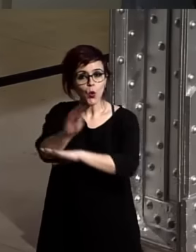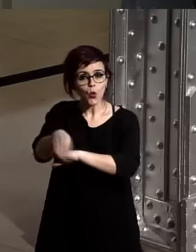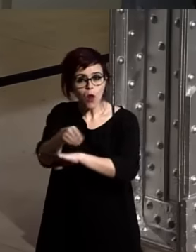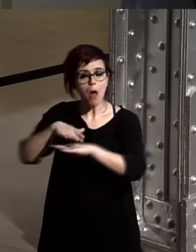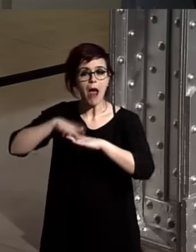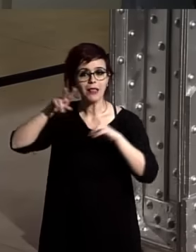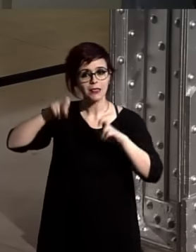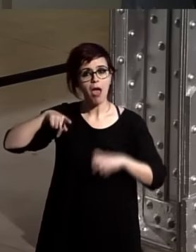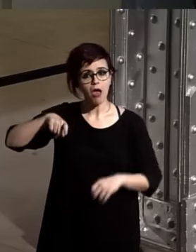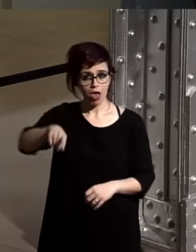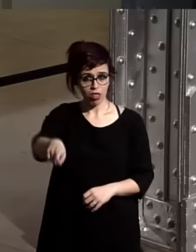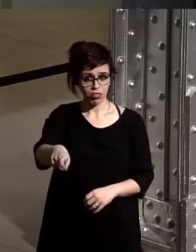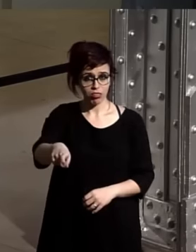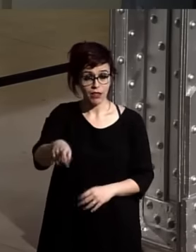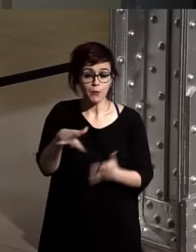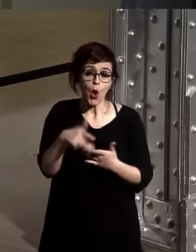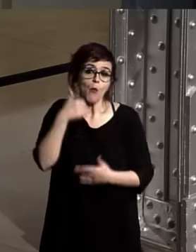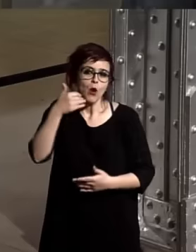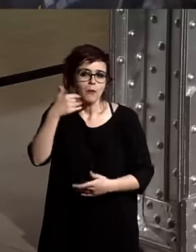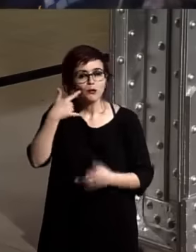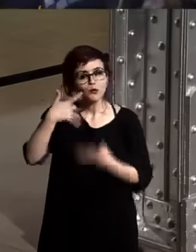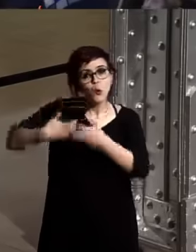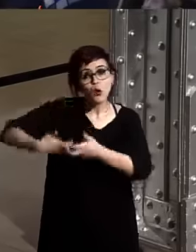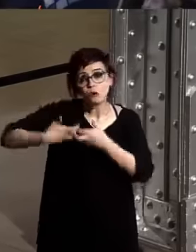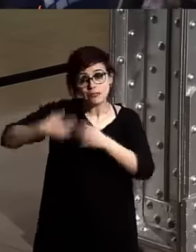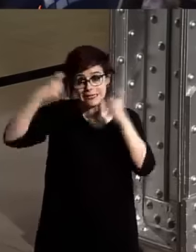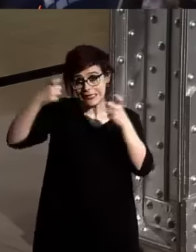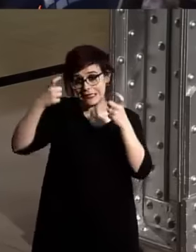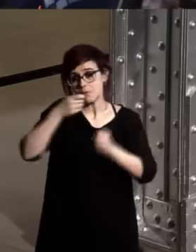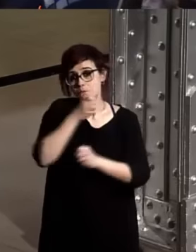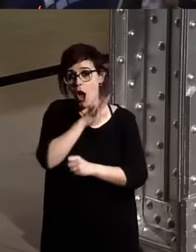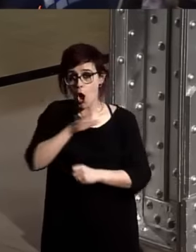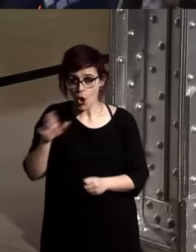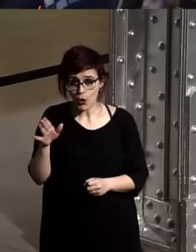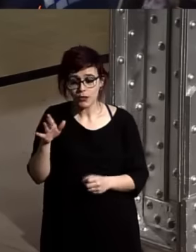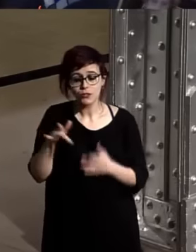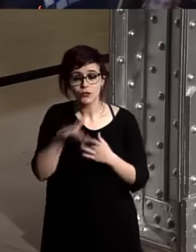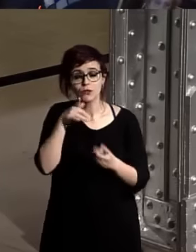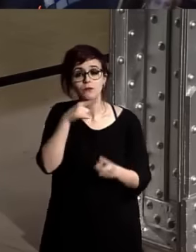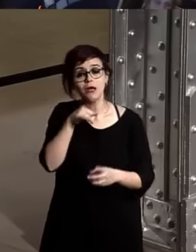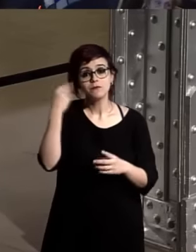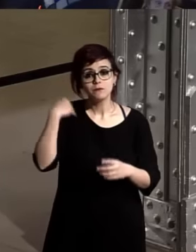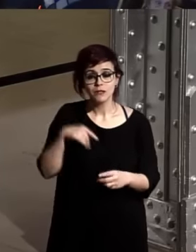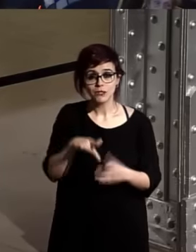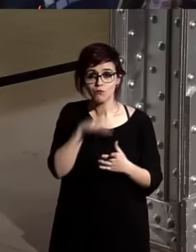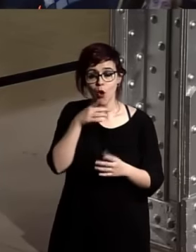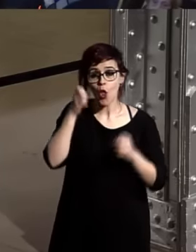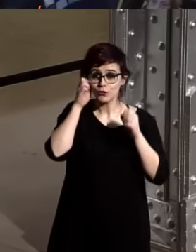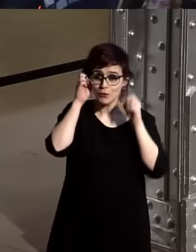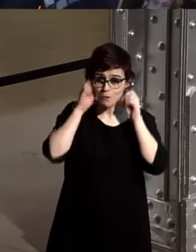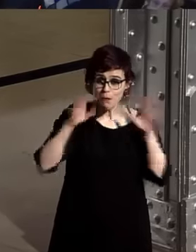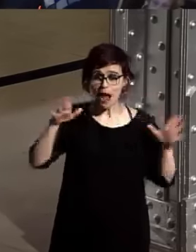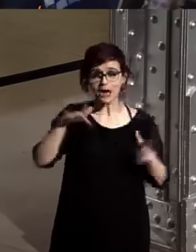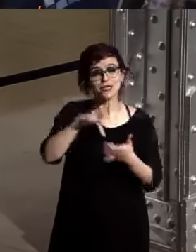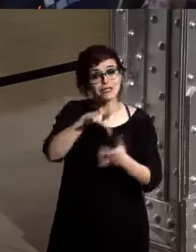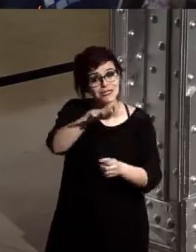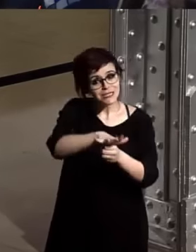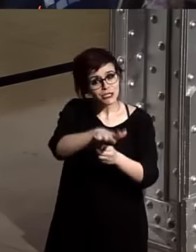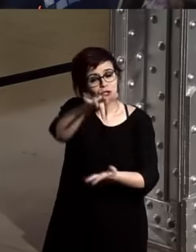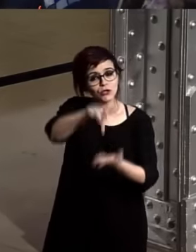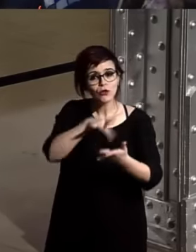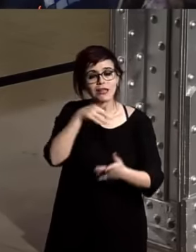para el cáncer o por lo menos combatirlo de la mejor manera posible el tercer vértice de este triángulo martiano es un escritor